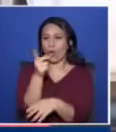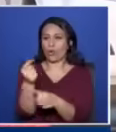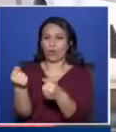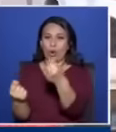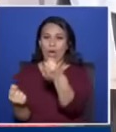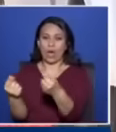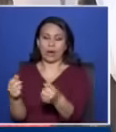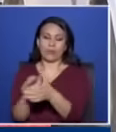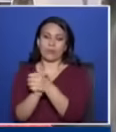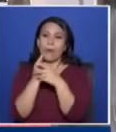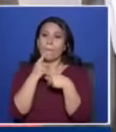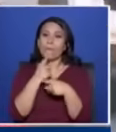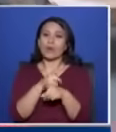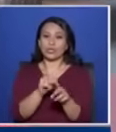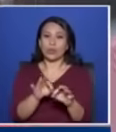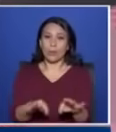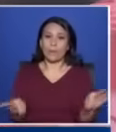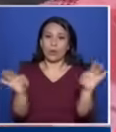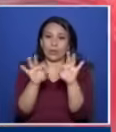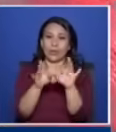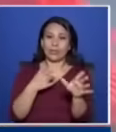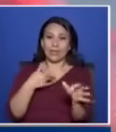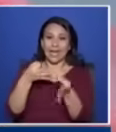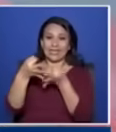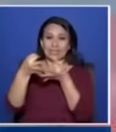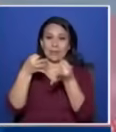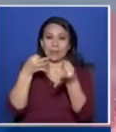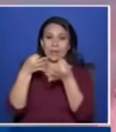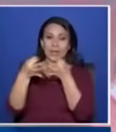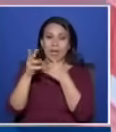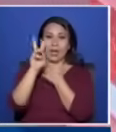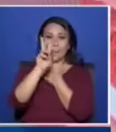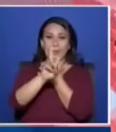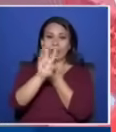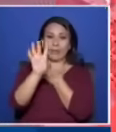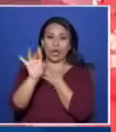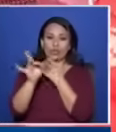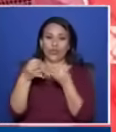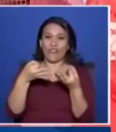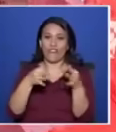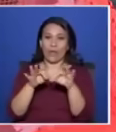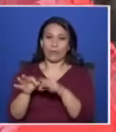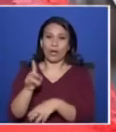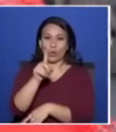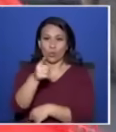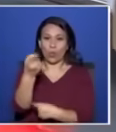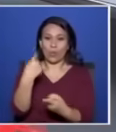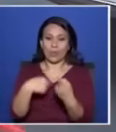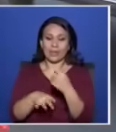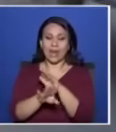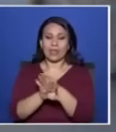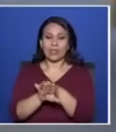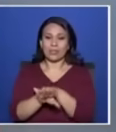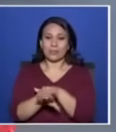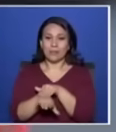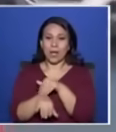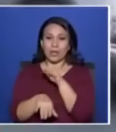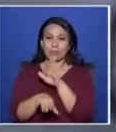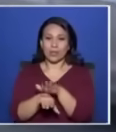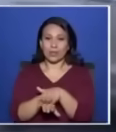automotor. Por eso, vamos a explicarle nuevamente, hasta el 28 de febrero,